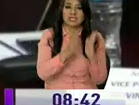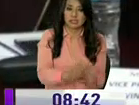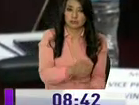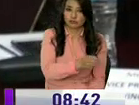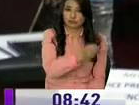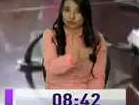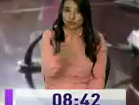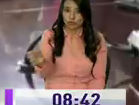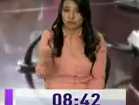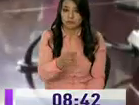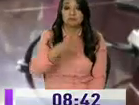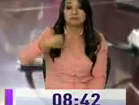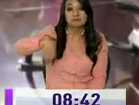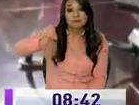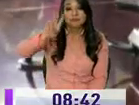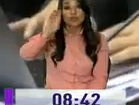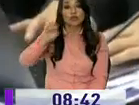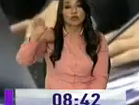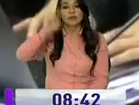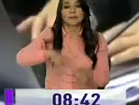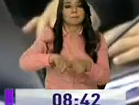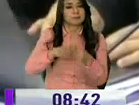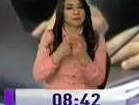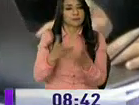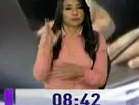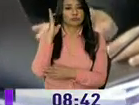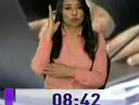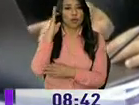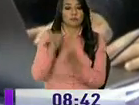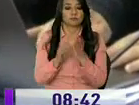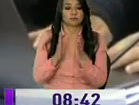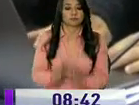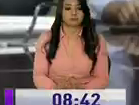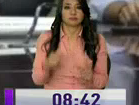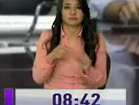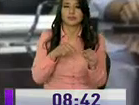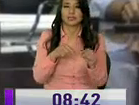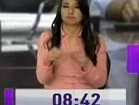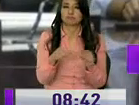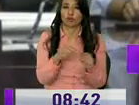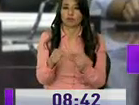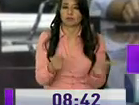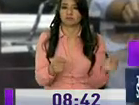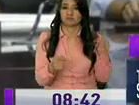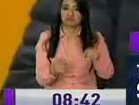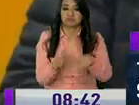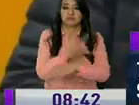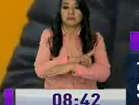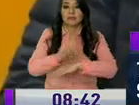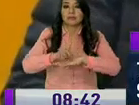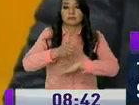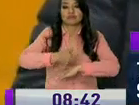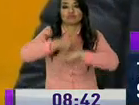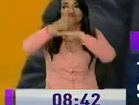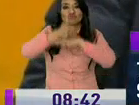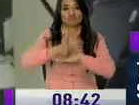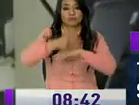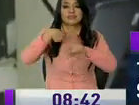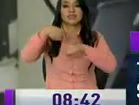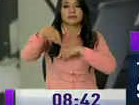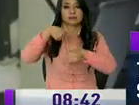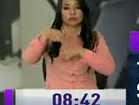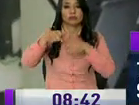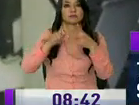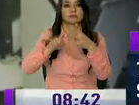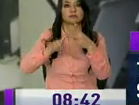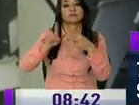iniciaron este miércoles 2 de octubre en Tulcán. El ministro de Transporte y Obras Públicas, Gabriel Martínez, el director de la Agencia Nacional de Tránsito, Álvaro Guzmán,